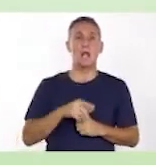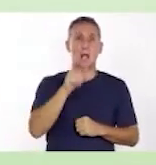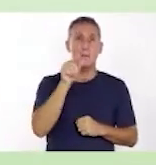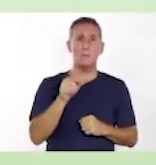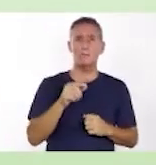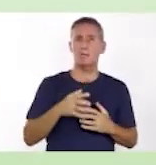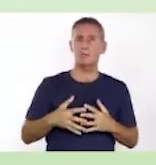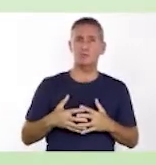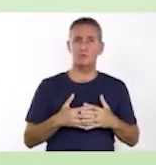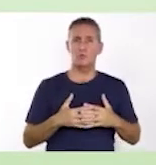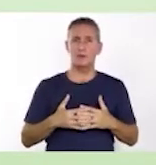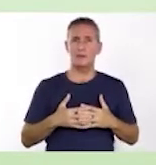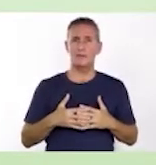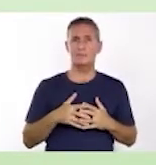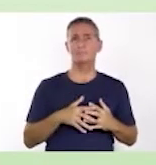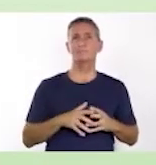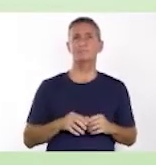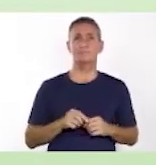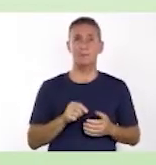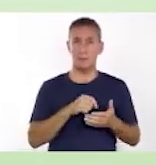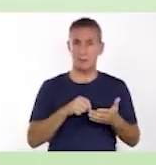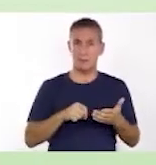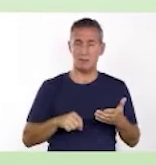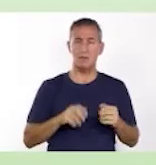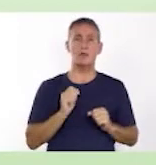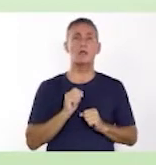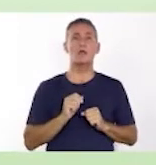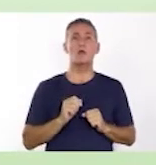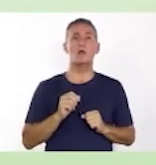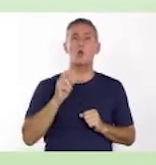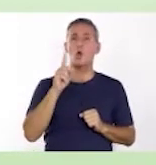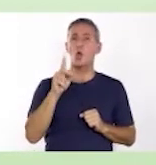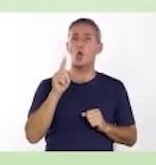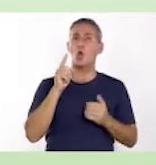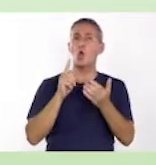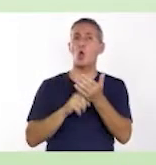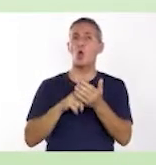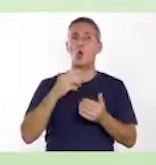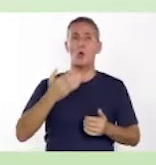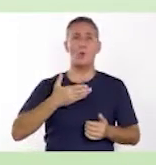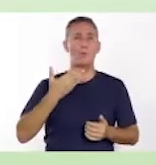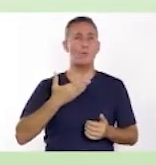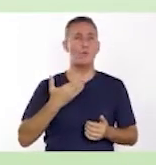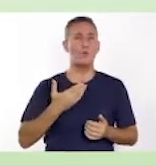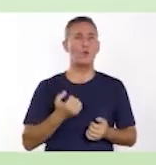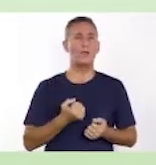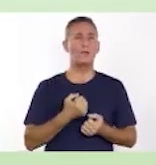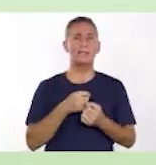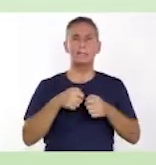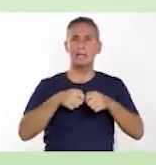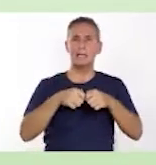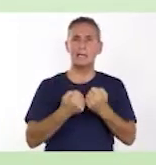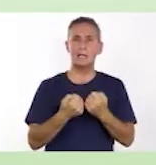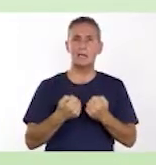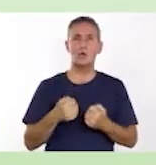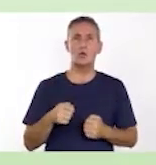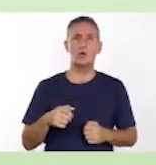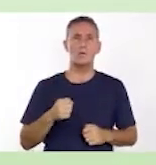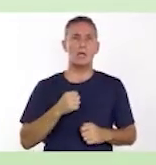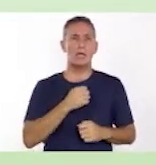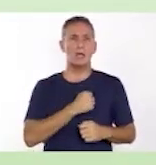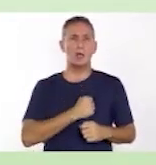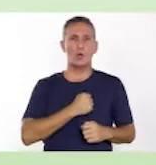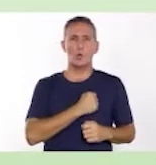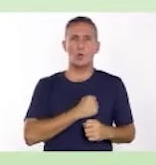Desarrollo. Bien. Walt Whitman, poeta que rompe con el romanticismo y se acerca a